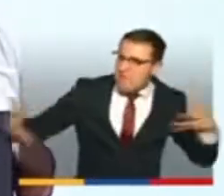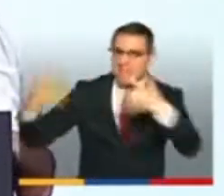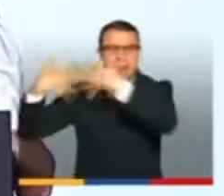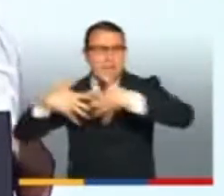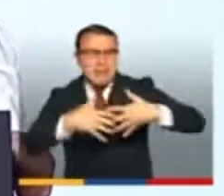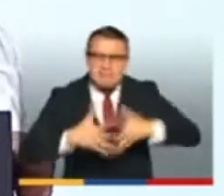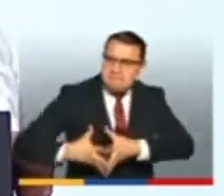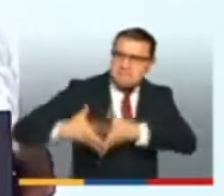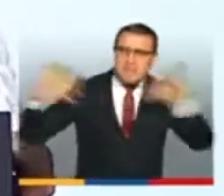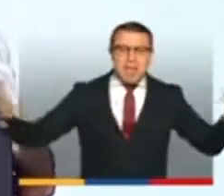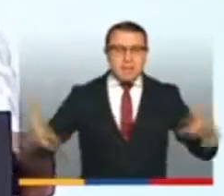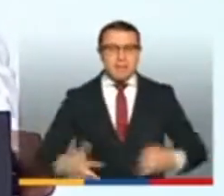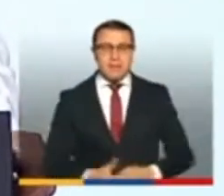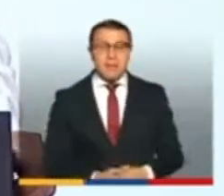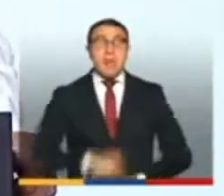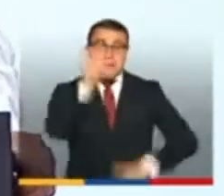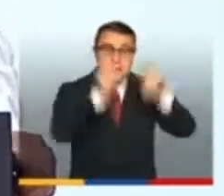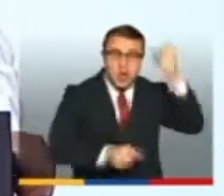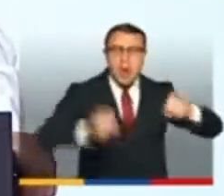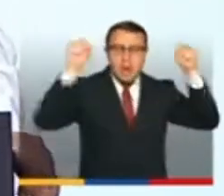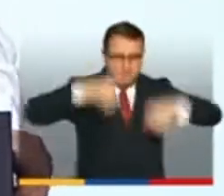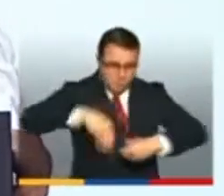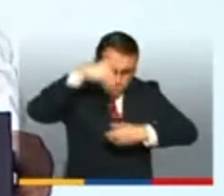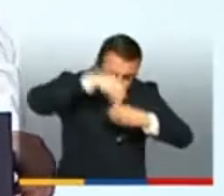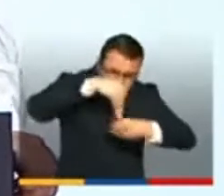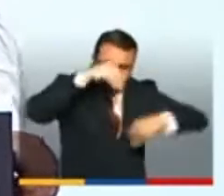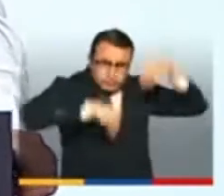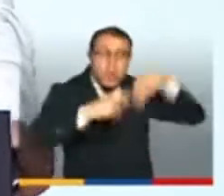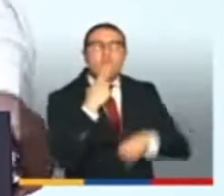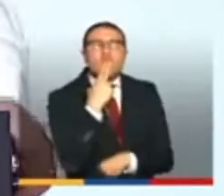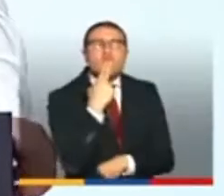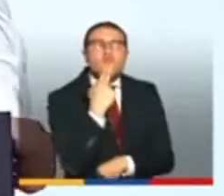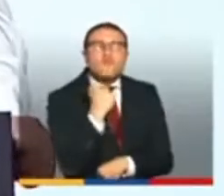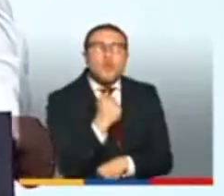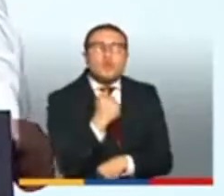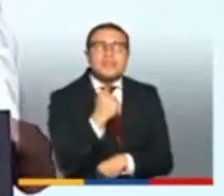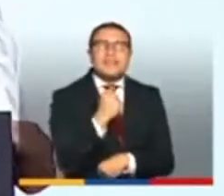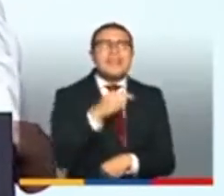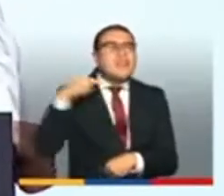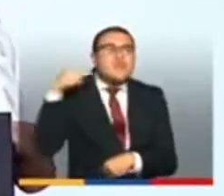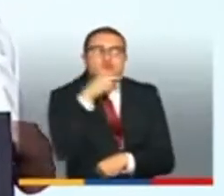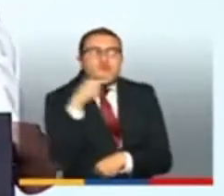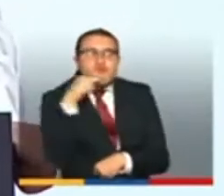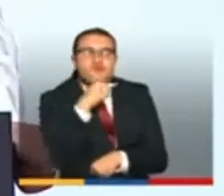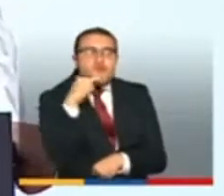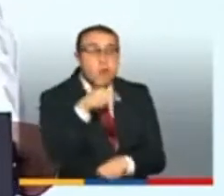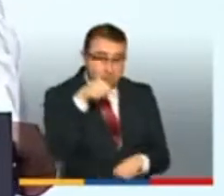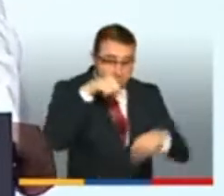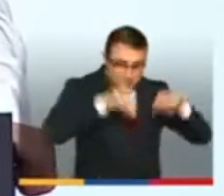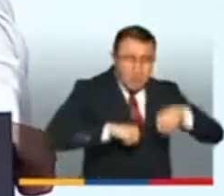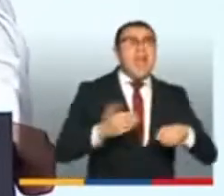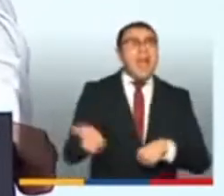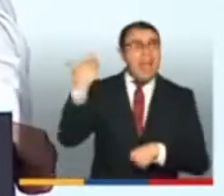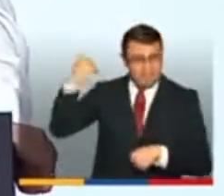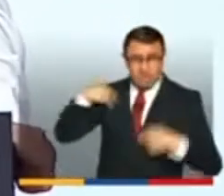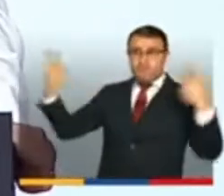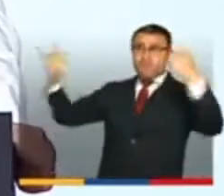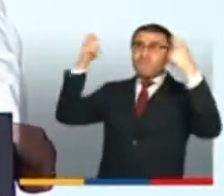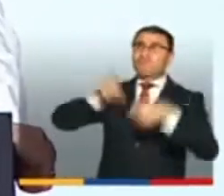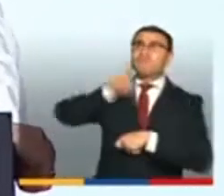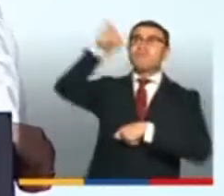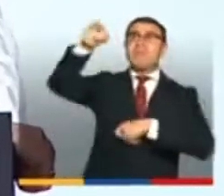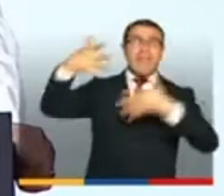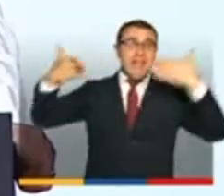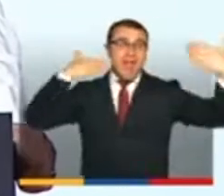hacer bocadillo como en campaña dormía ya en una de sus fincas paneleras y que